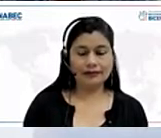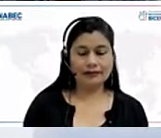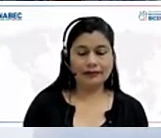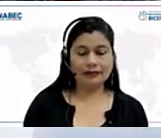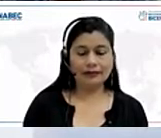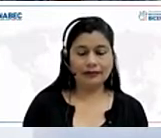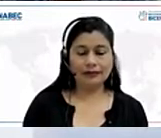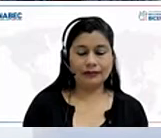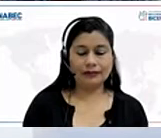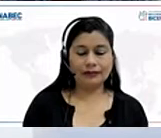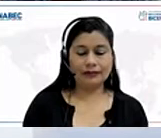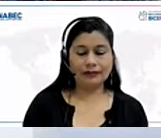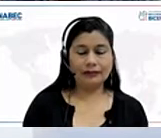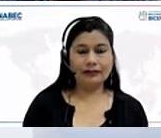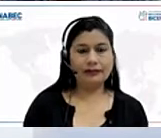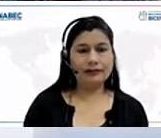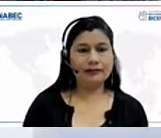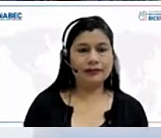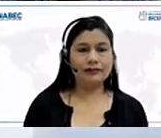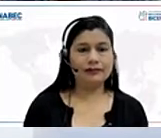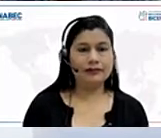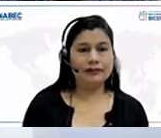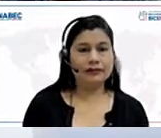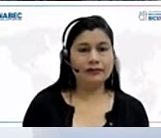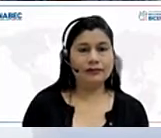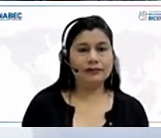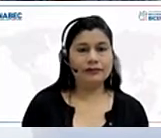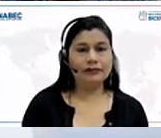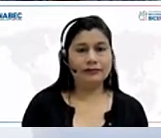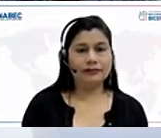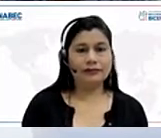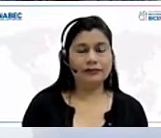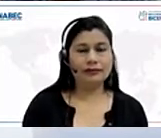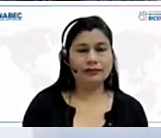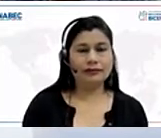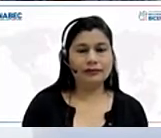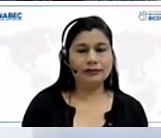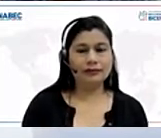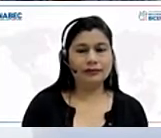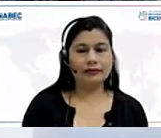tal vez directamente con las universidades en Japón, ahí es cuando otros requisitos surgen, ¿no? Puede que